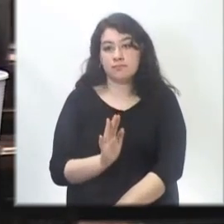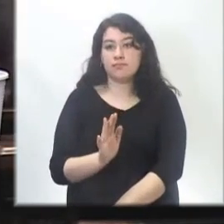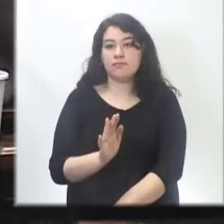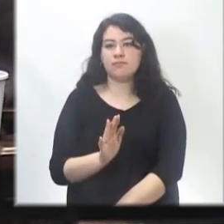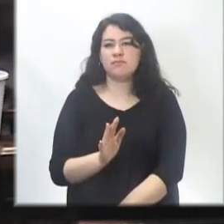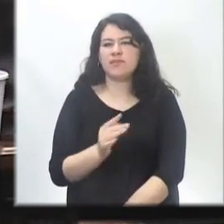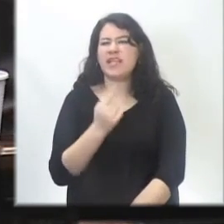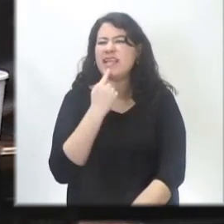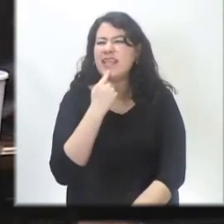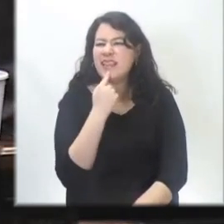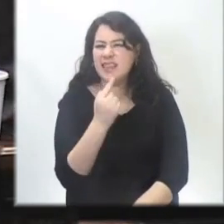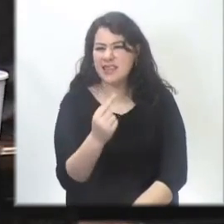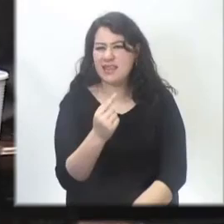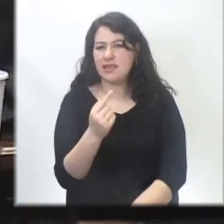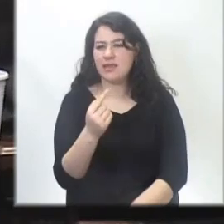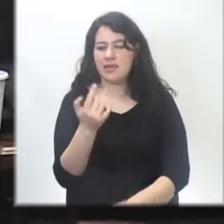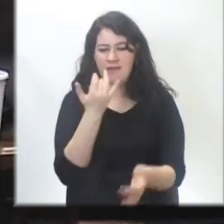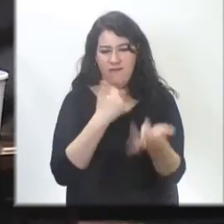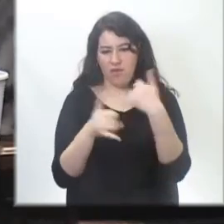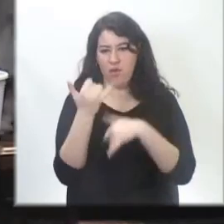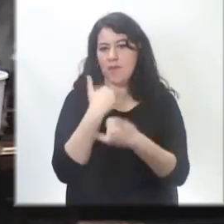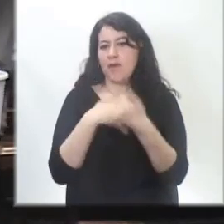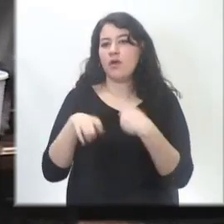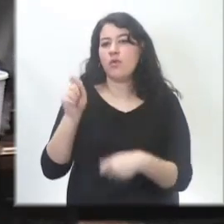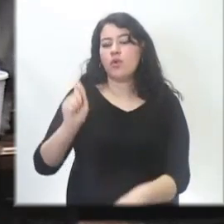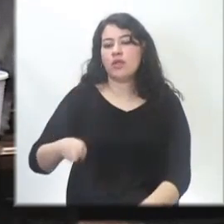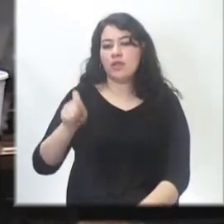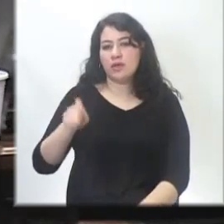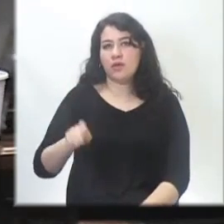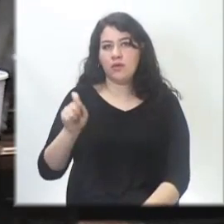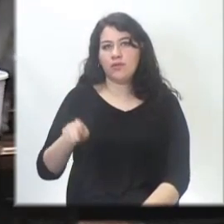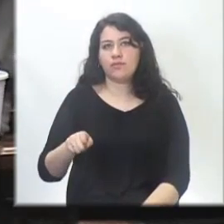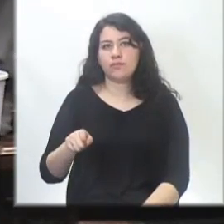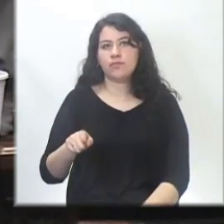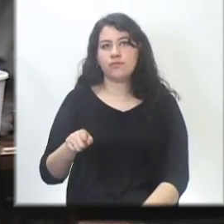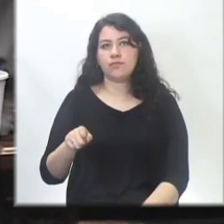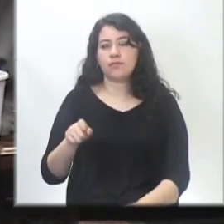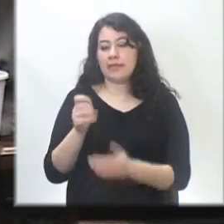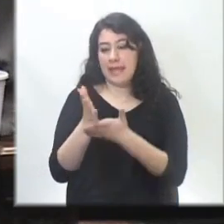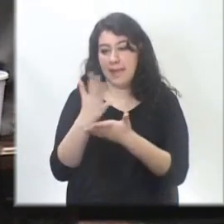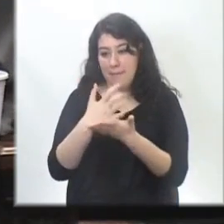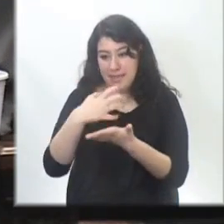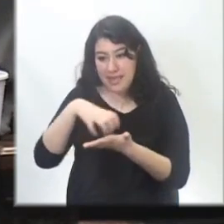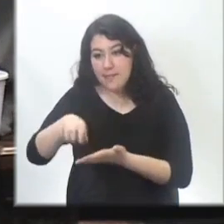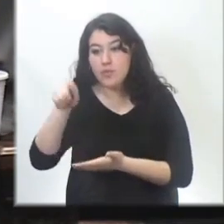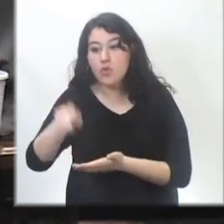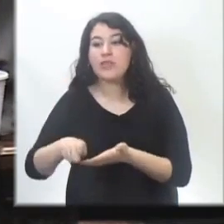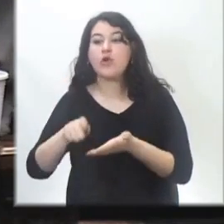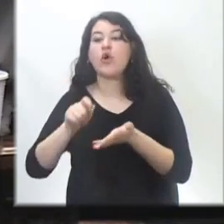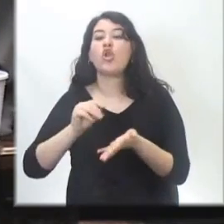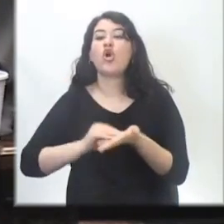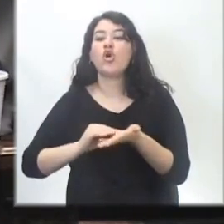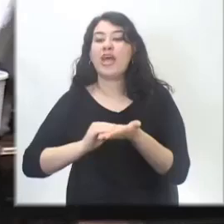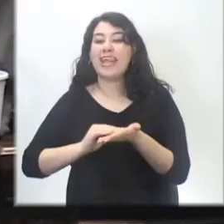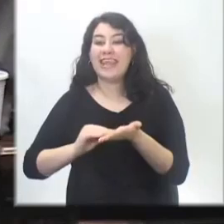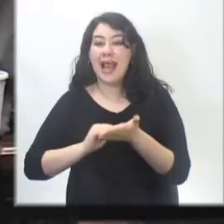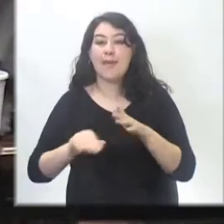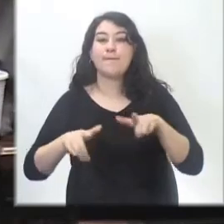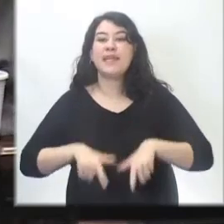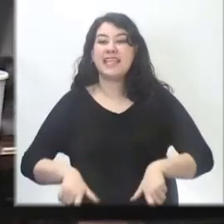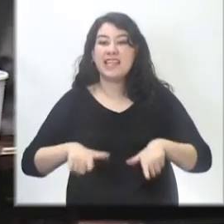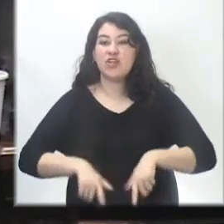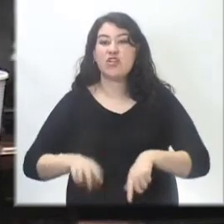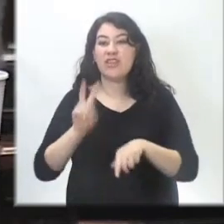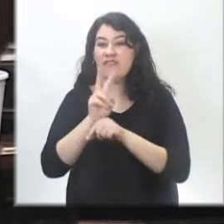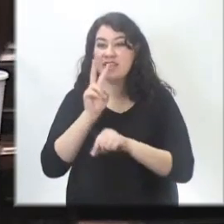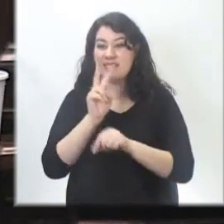¿Qué es lo que dice el informe jurídico del Departamento Jurídico Notarial del Ministerio de Defensa Nacional? Acá